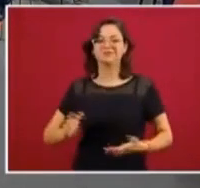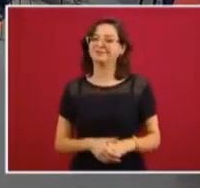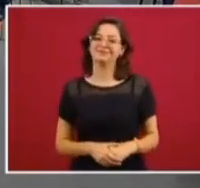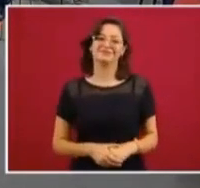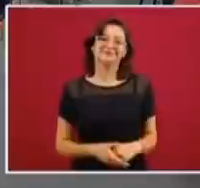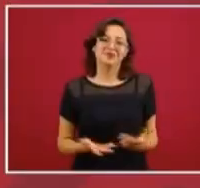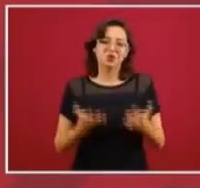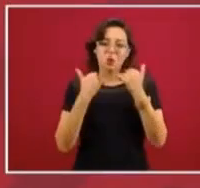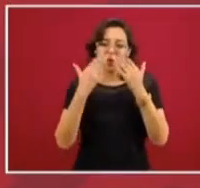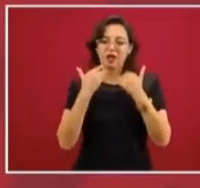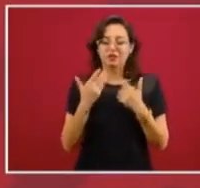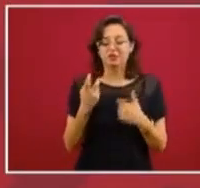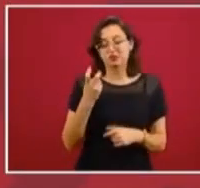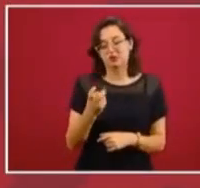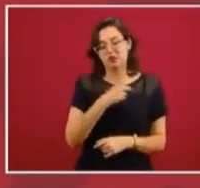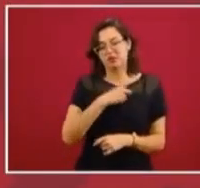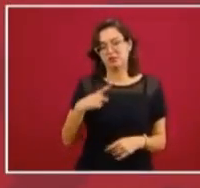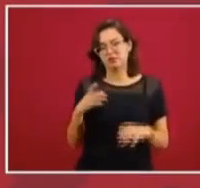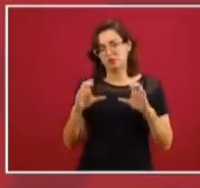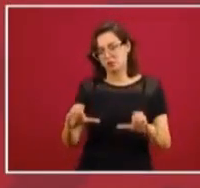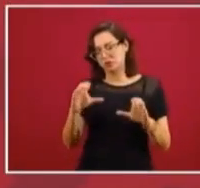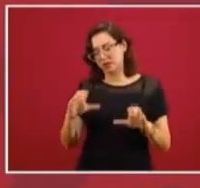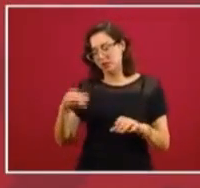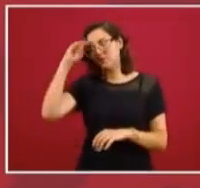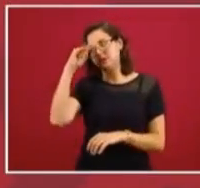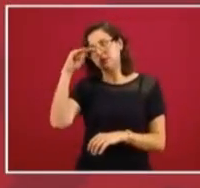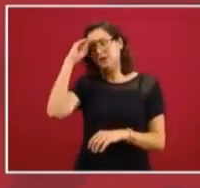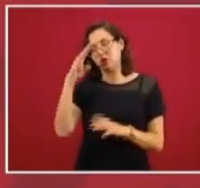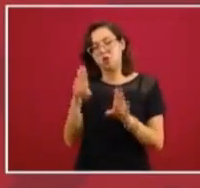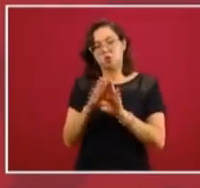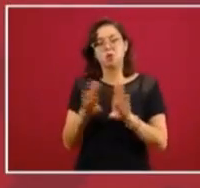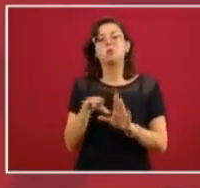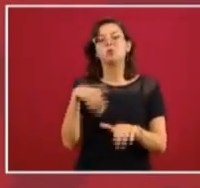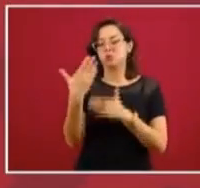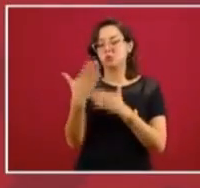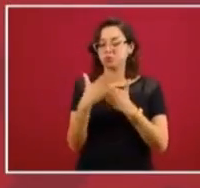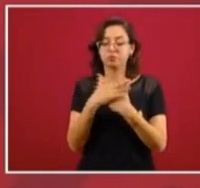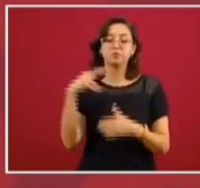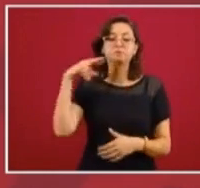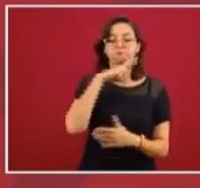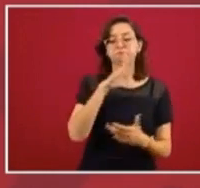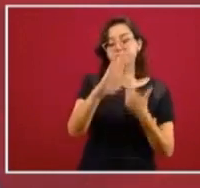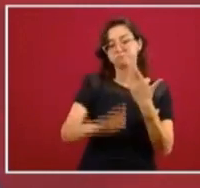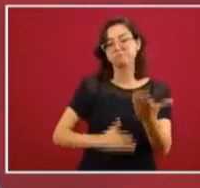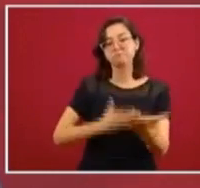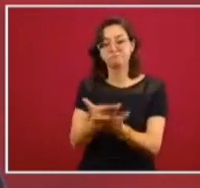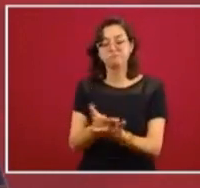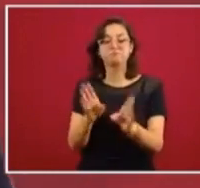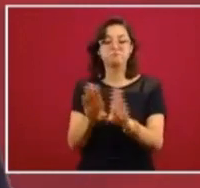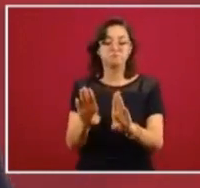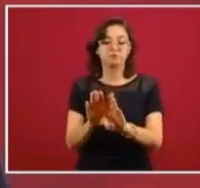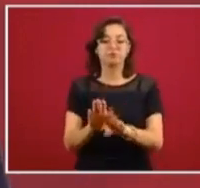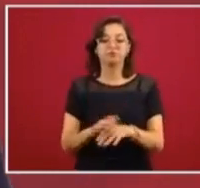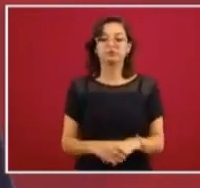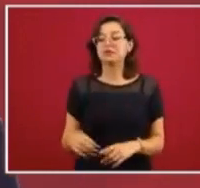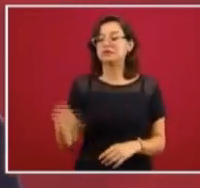mucho cuidado. Creo que pronto vamos a tener una propuesta técnica al respecto. Y en